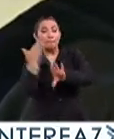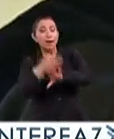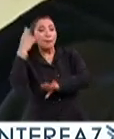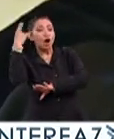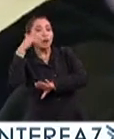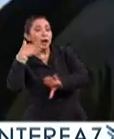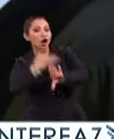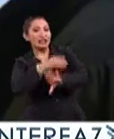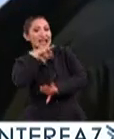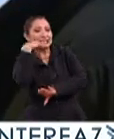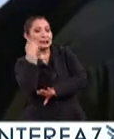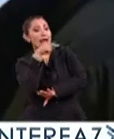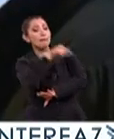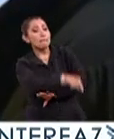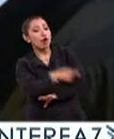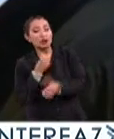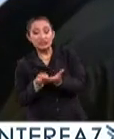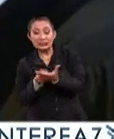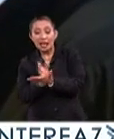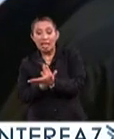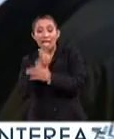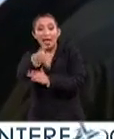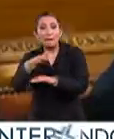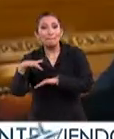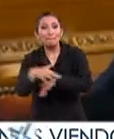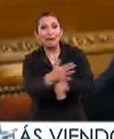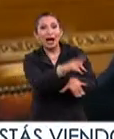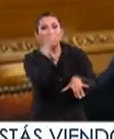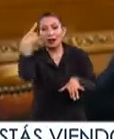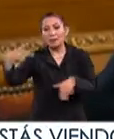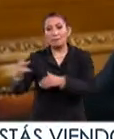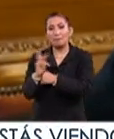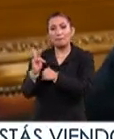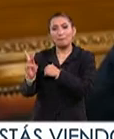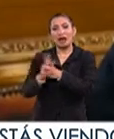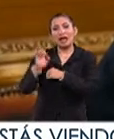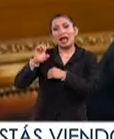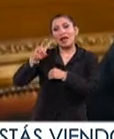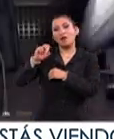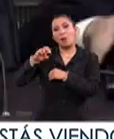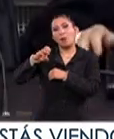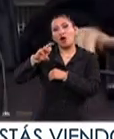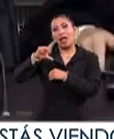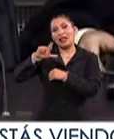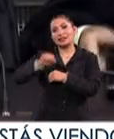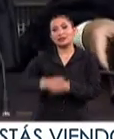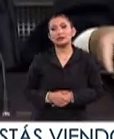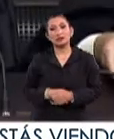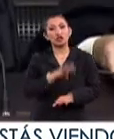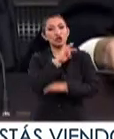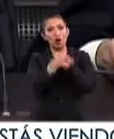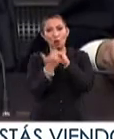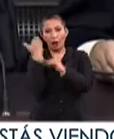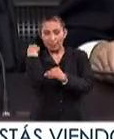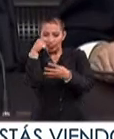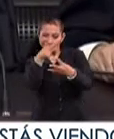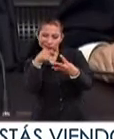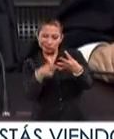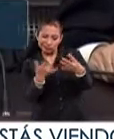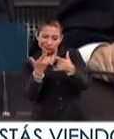Bolivia interpuso contra Chile por una salida soberana al mar para el país que gobierna Evo Morales. Por todo lo que